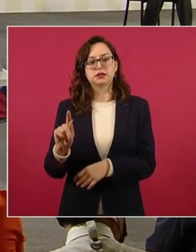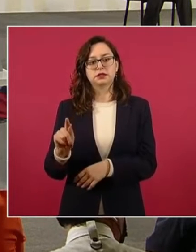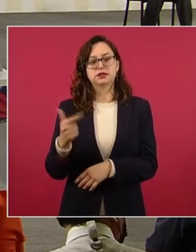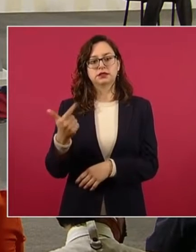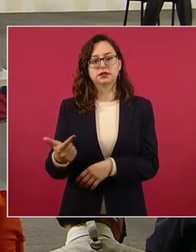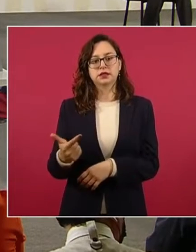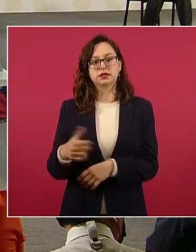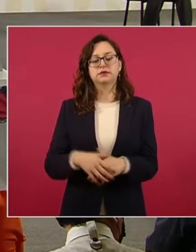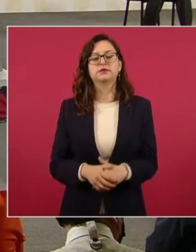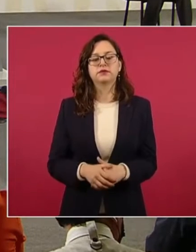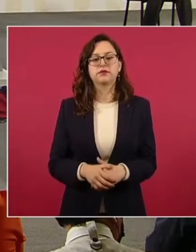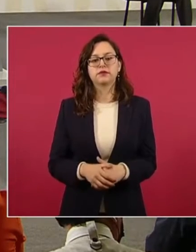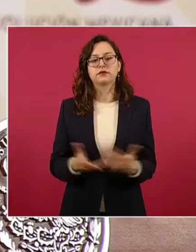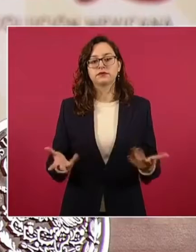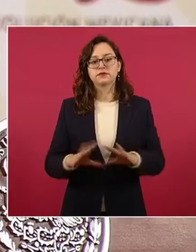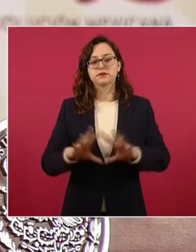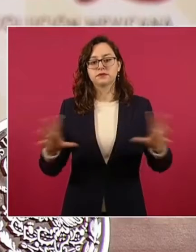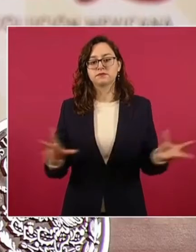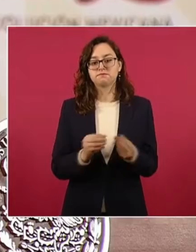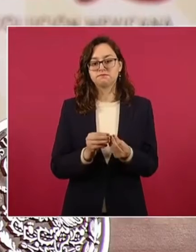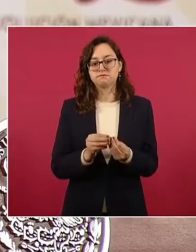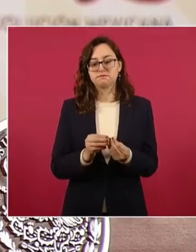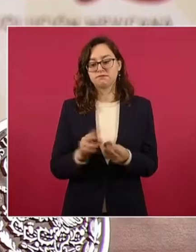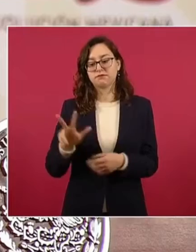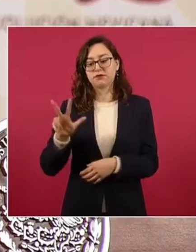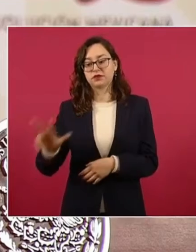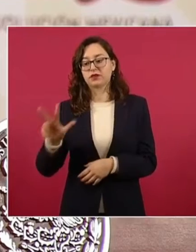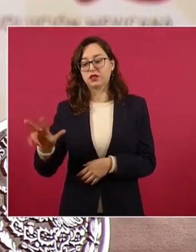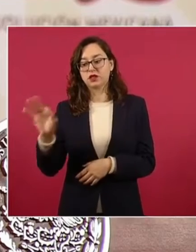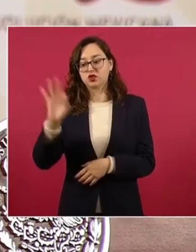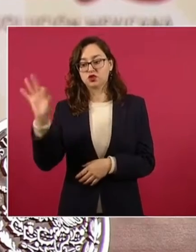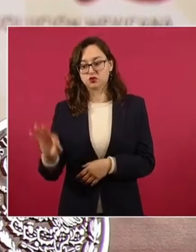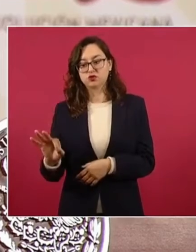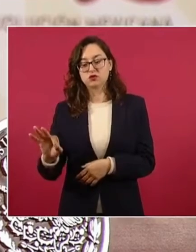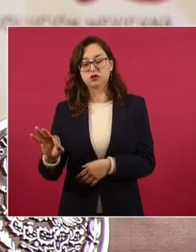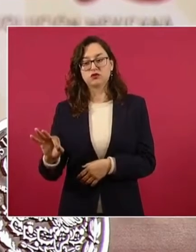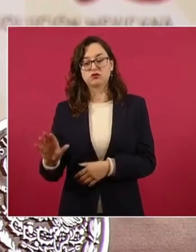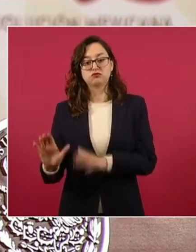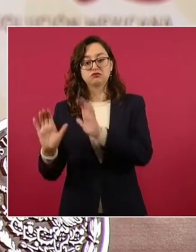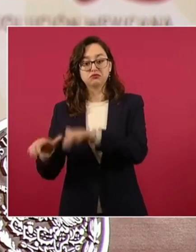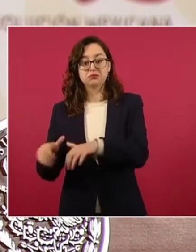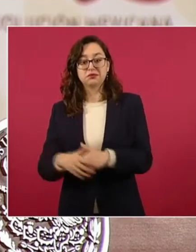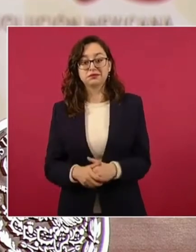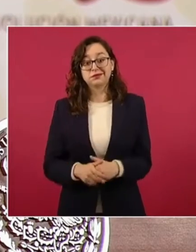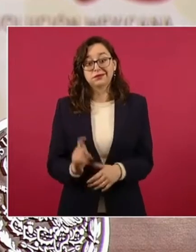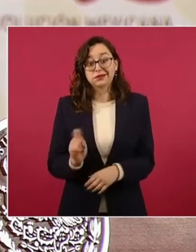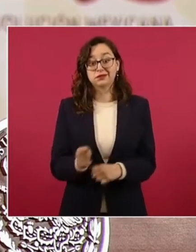de la SINSAE. Es el 18%, es decir, de los 14,000 siguen haciéndonos falta